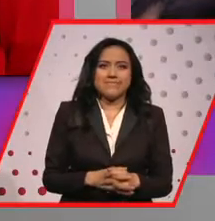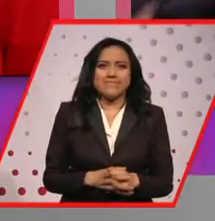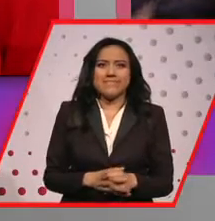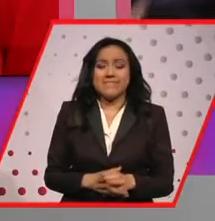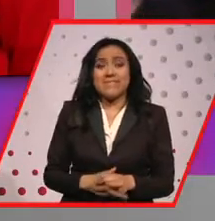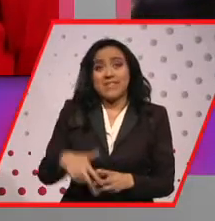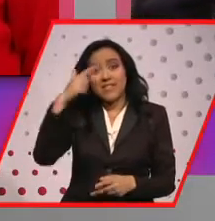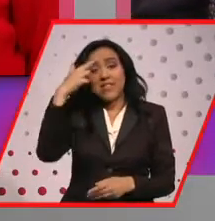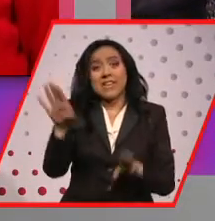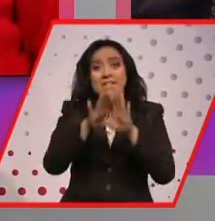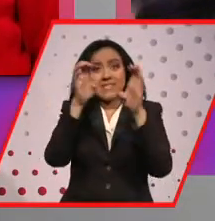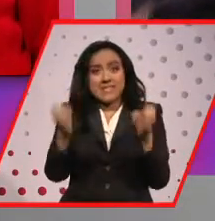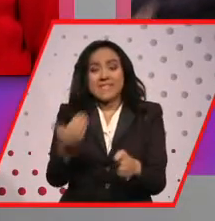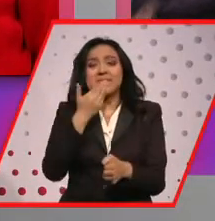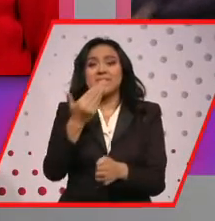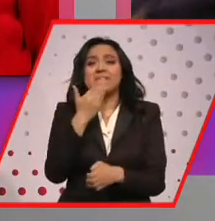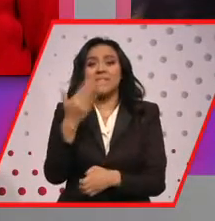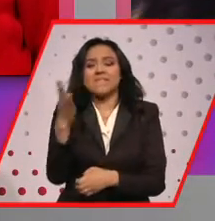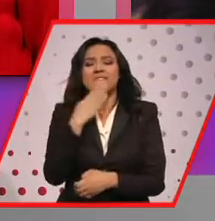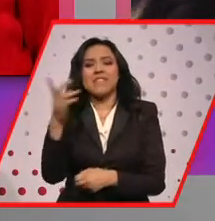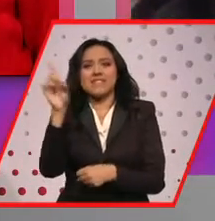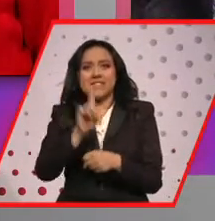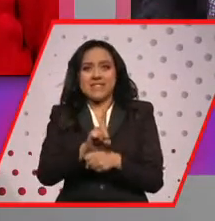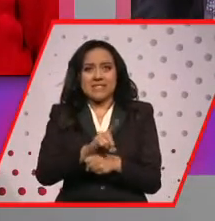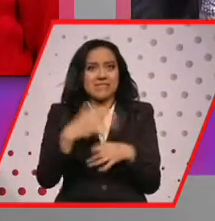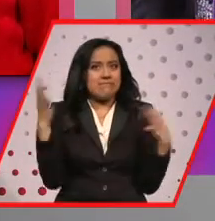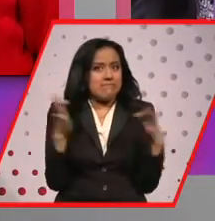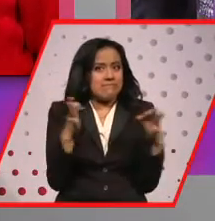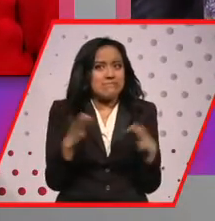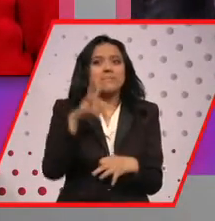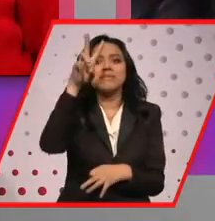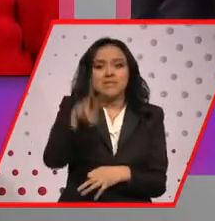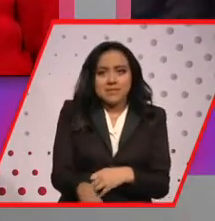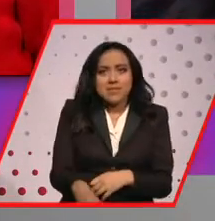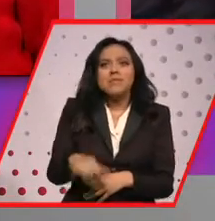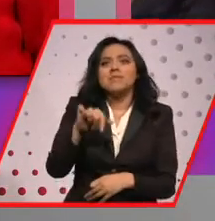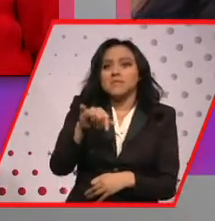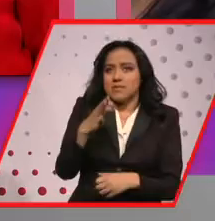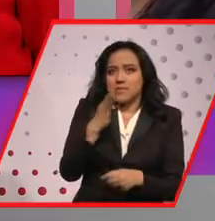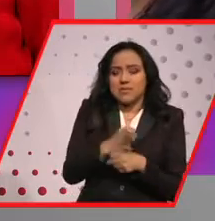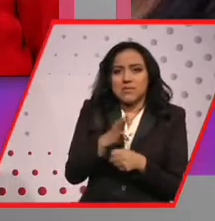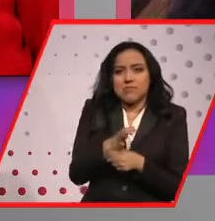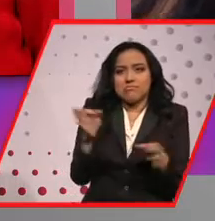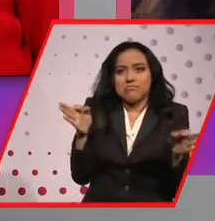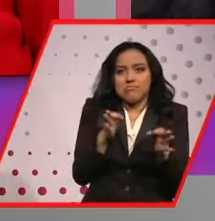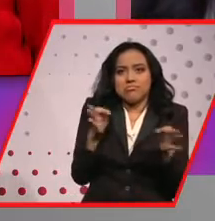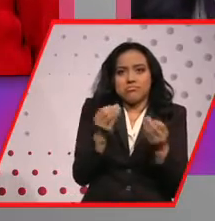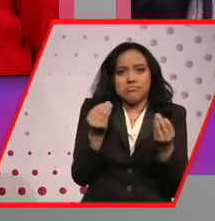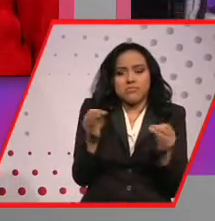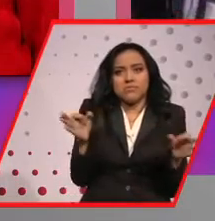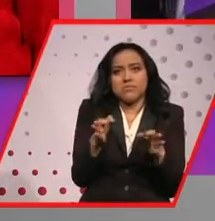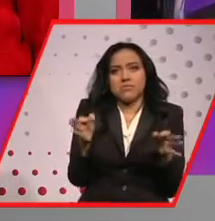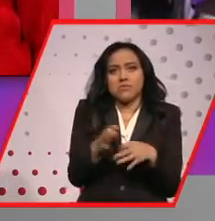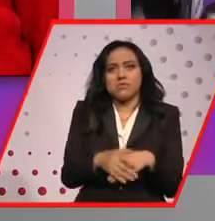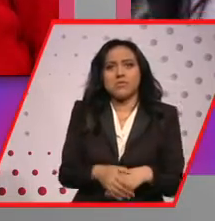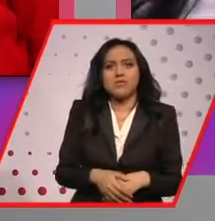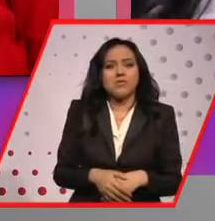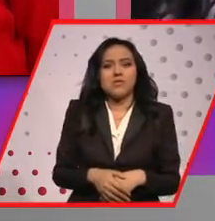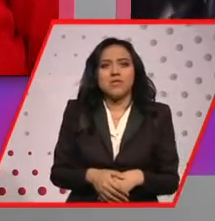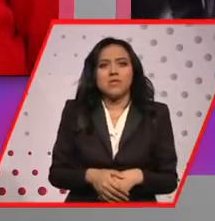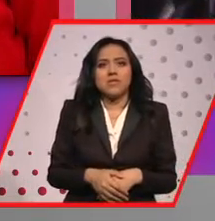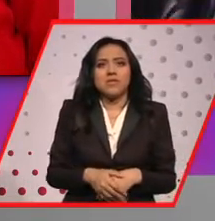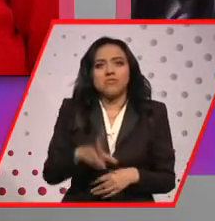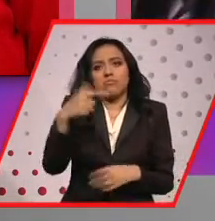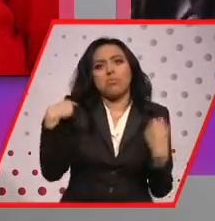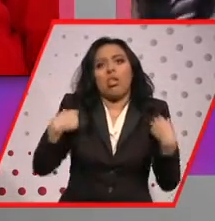¿Cómo estás, Brenda? ¿Qué Hola, tal? Jefe. Buenos días. Muy buenos días. Frescos días, ¿verdad? Fresquísimos. La verdad es que yo aquí ya estoy muriéndome de frío, pero bueno, lo importante aquí es recibir